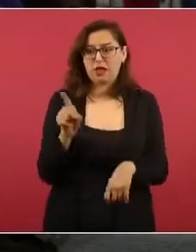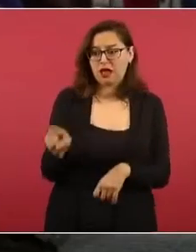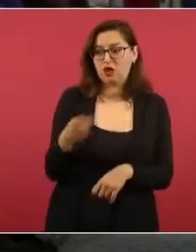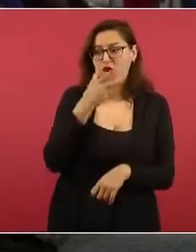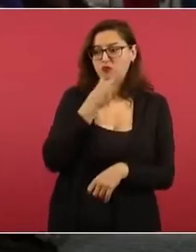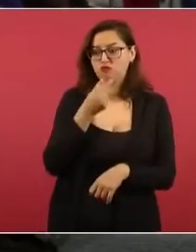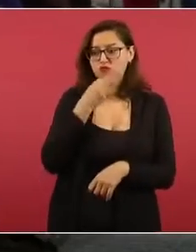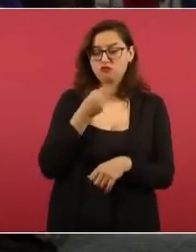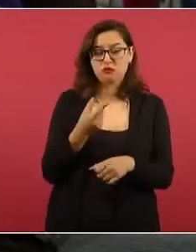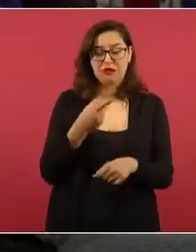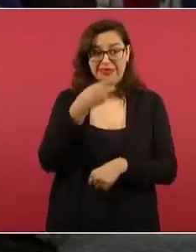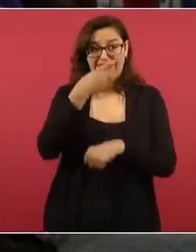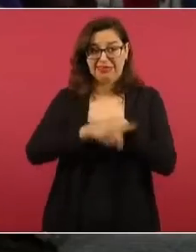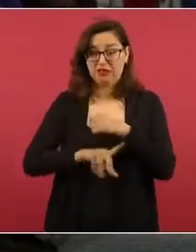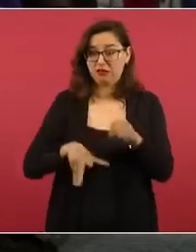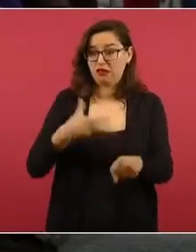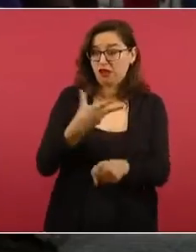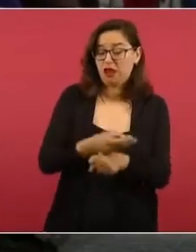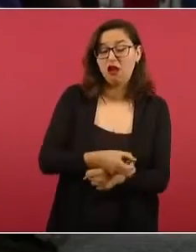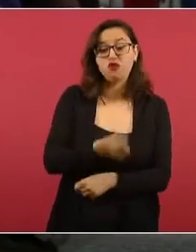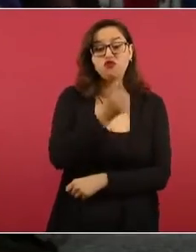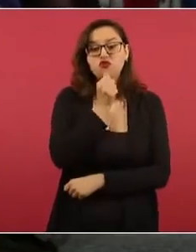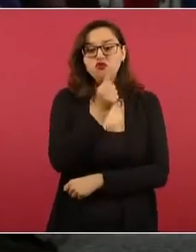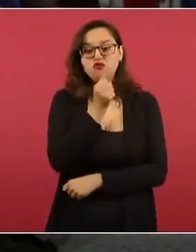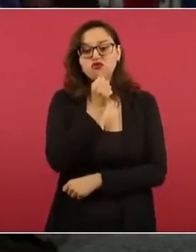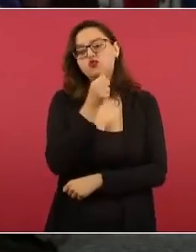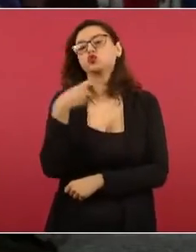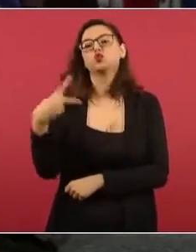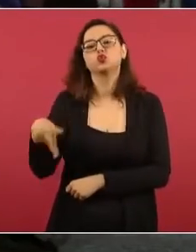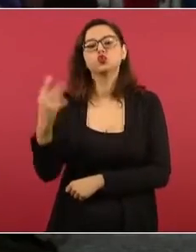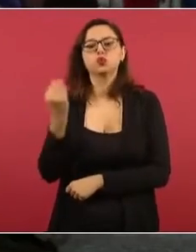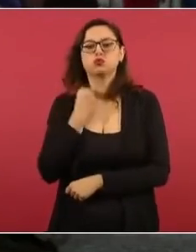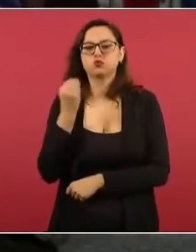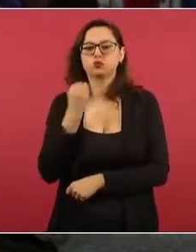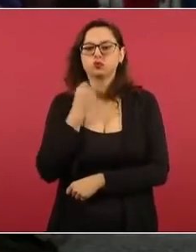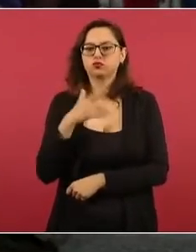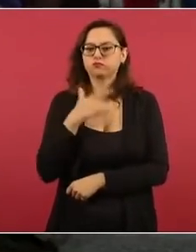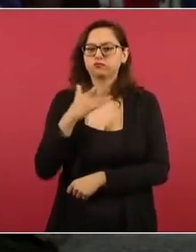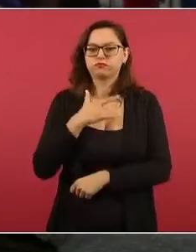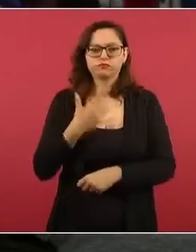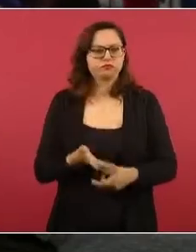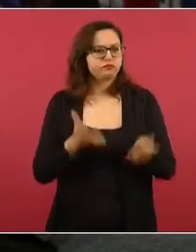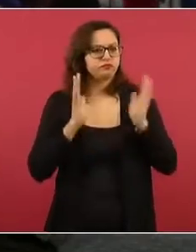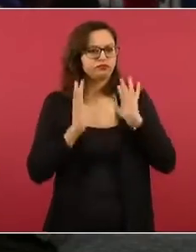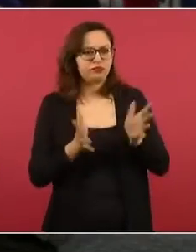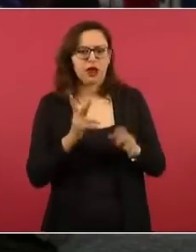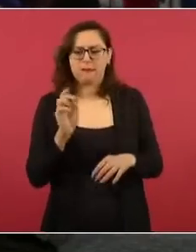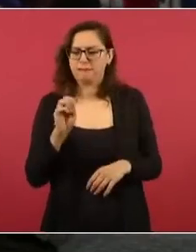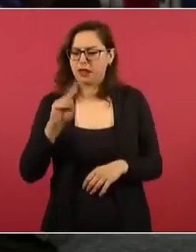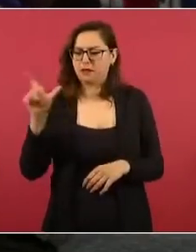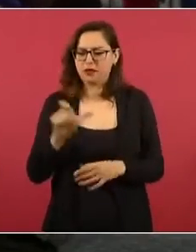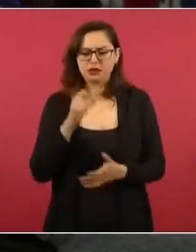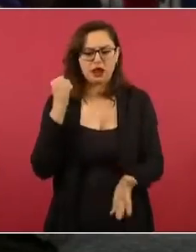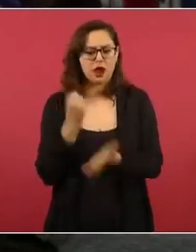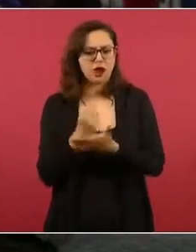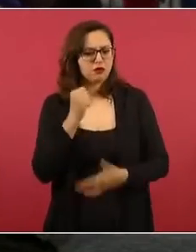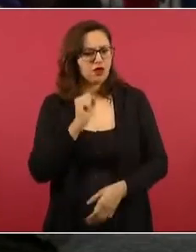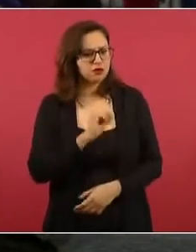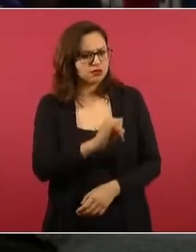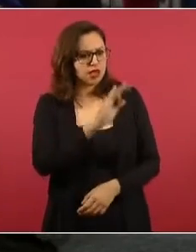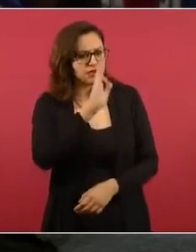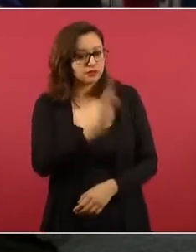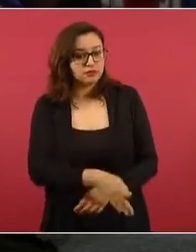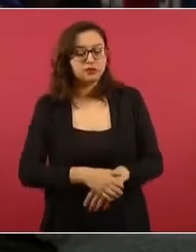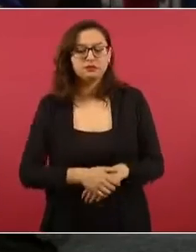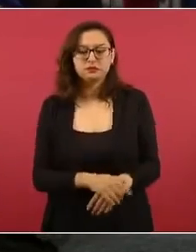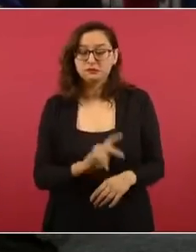daño. Él sostiene a través de sus abogados que sí hay una aprobación por parte de Pemex. Preguntarle, ¿se llegó